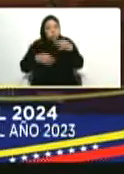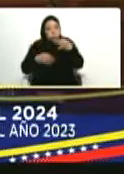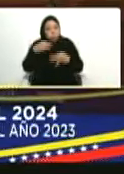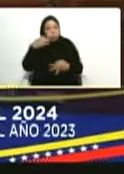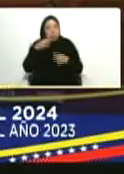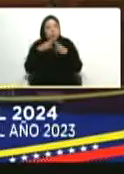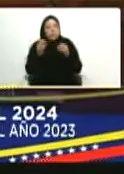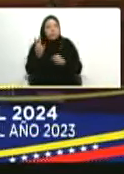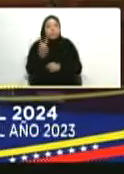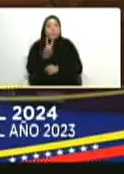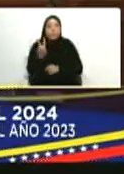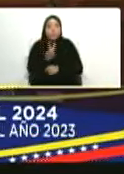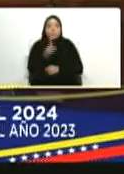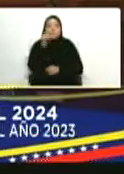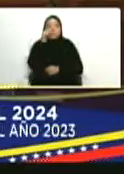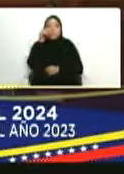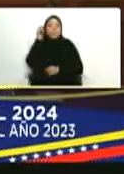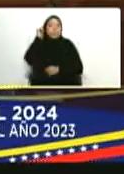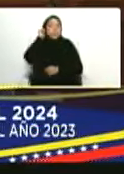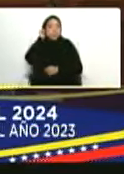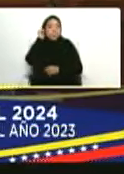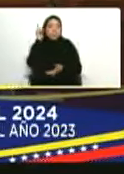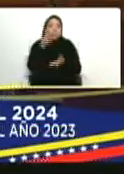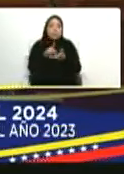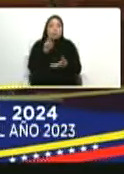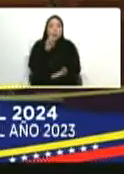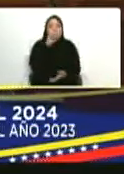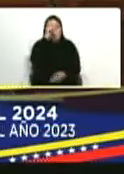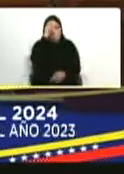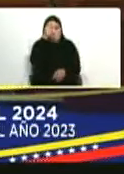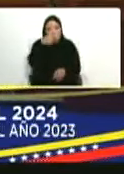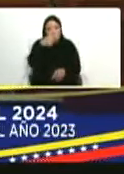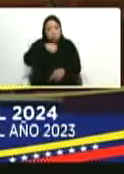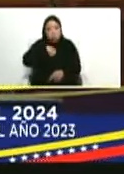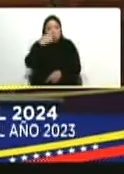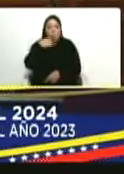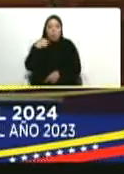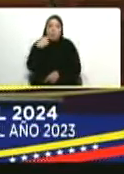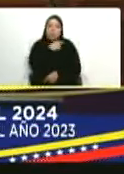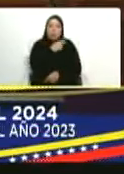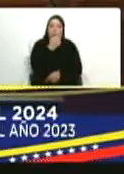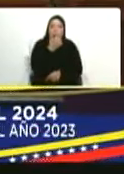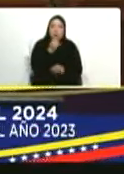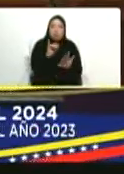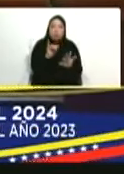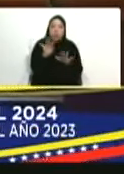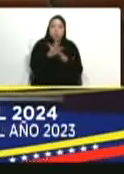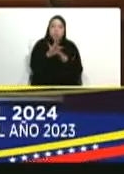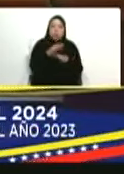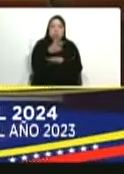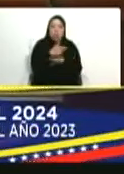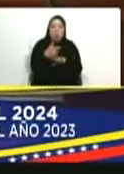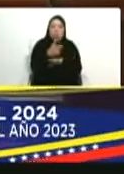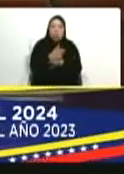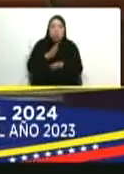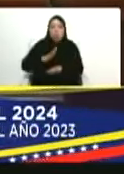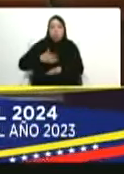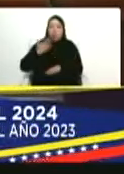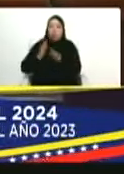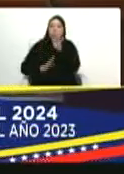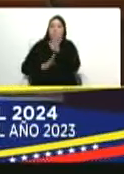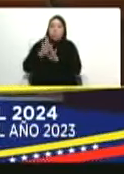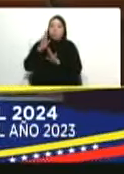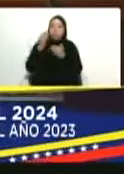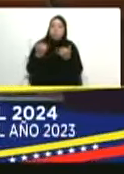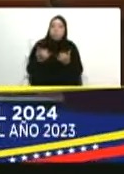esos venezolanos y venezolanas que han tenido el honor que hoy ocupo de hacer posible que hoy podemos seguir